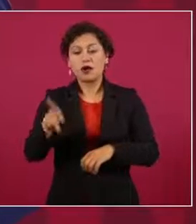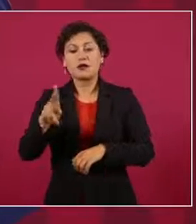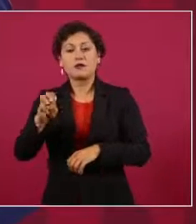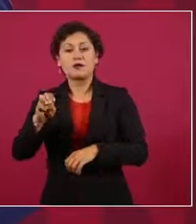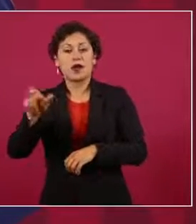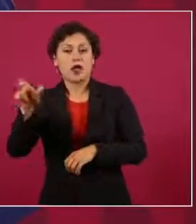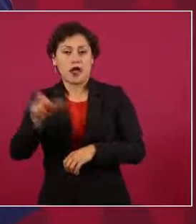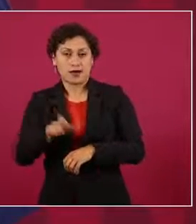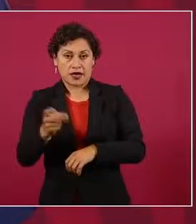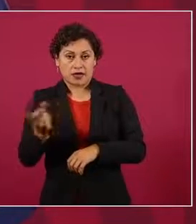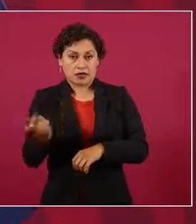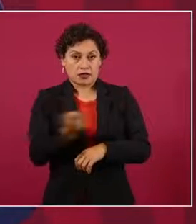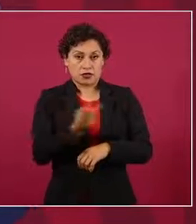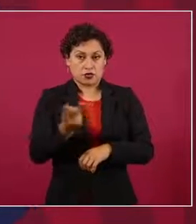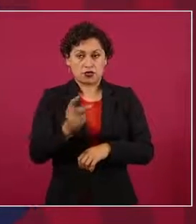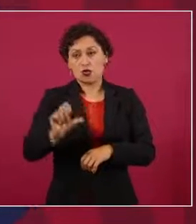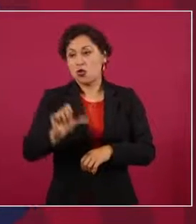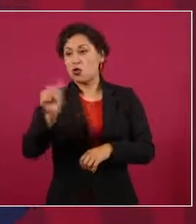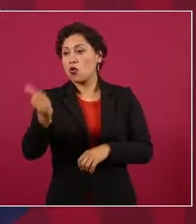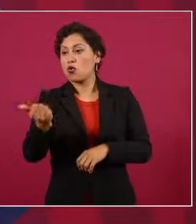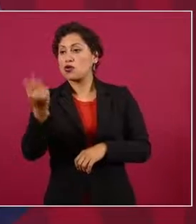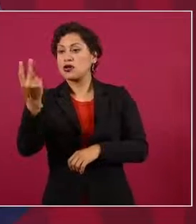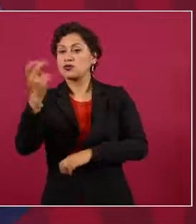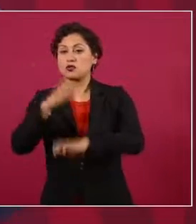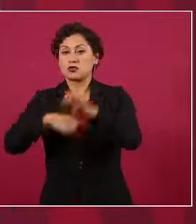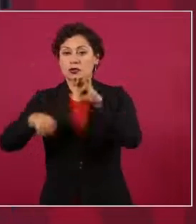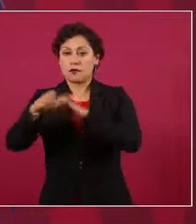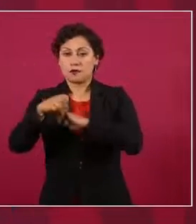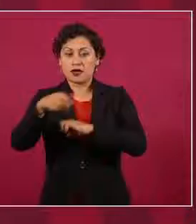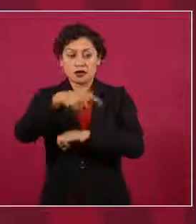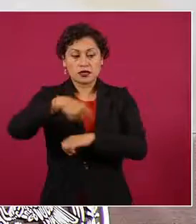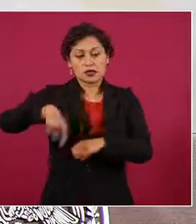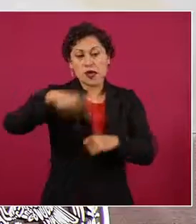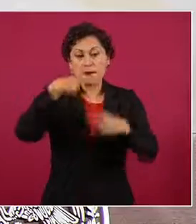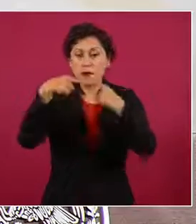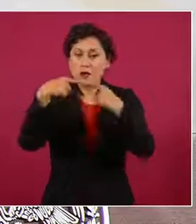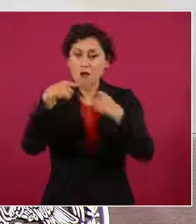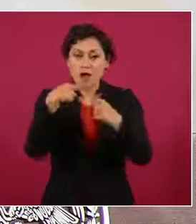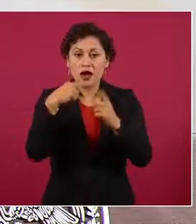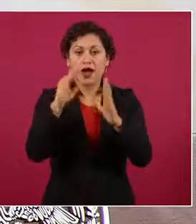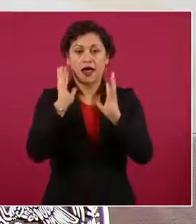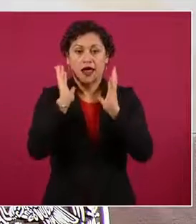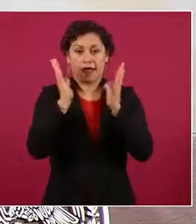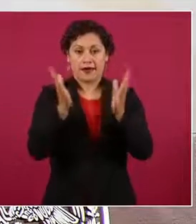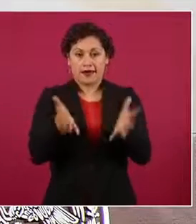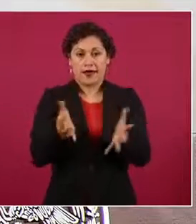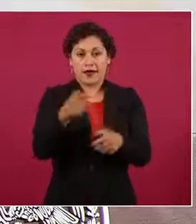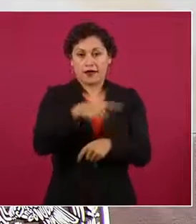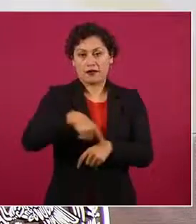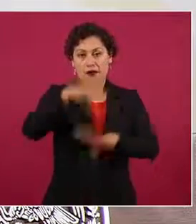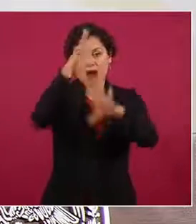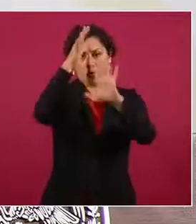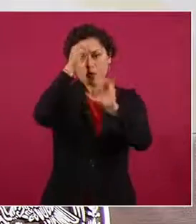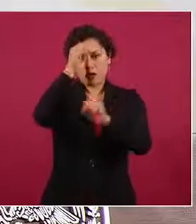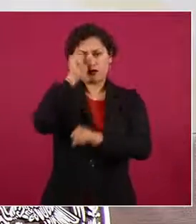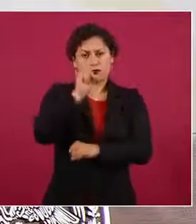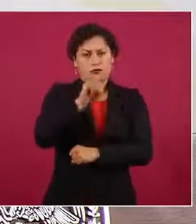y Pemex y otras dos empresas, y la resolución es que Pemex tiene más